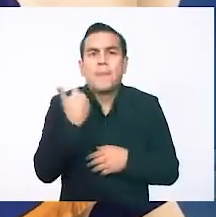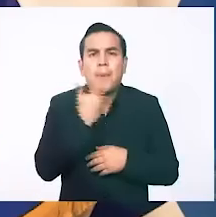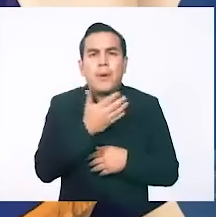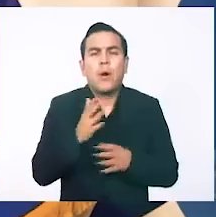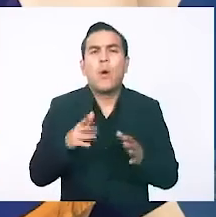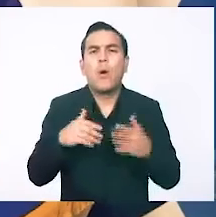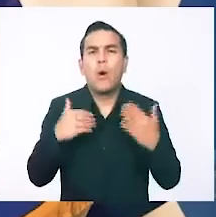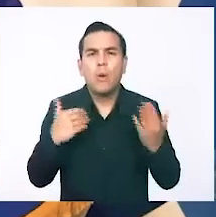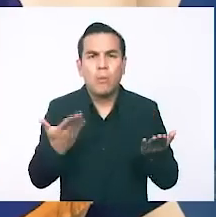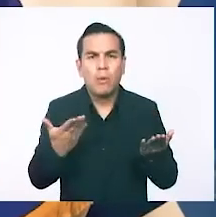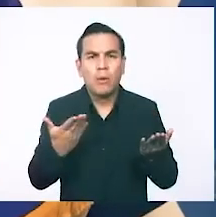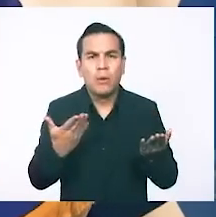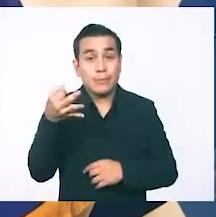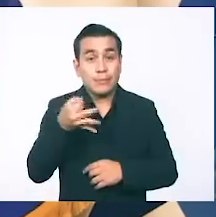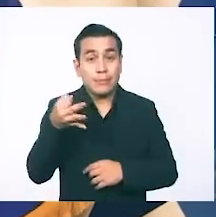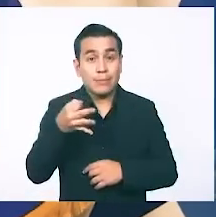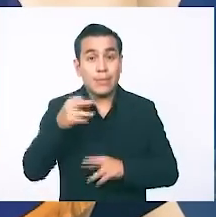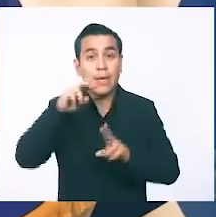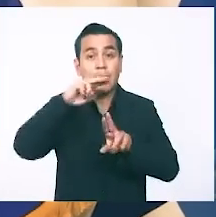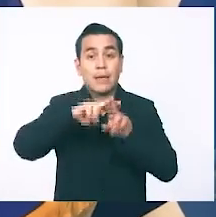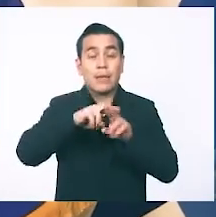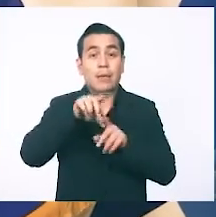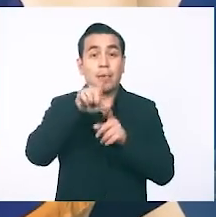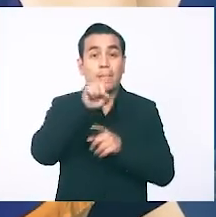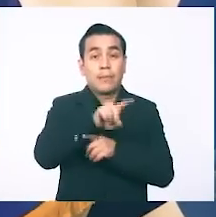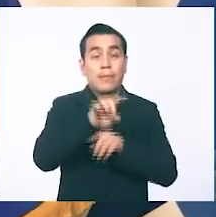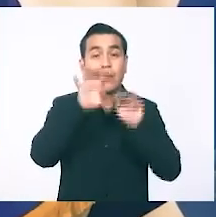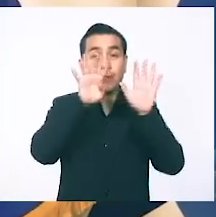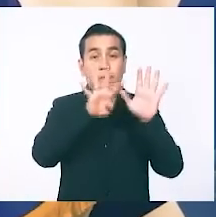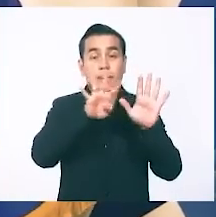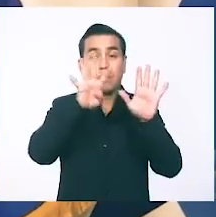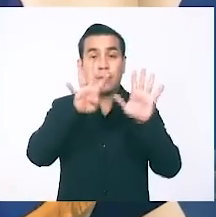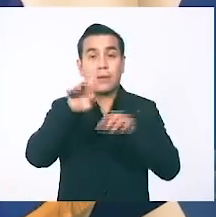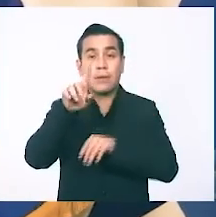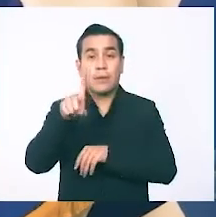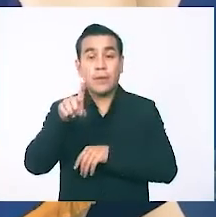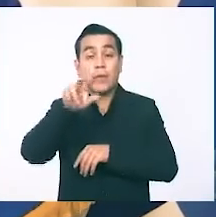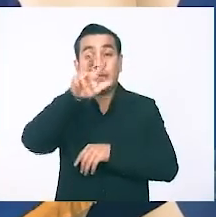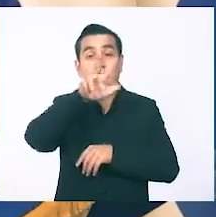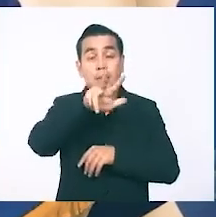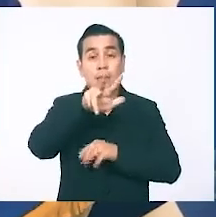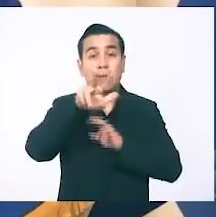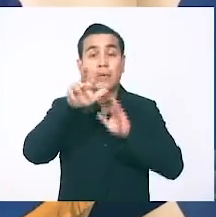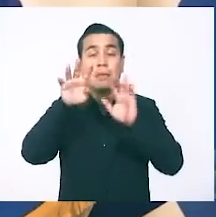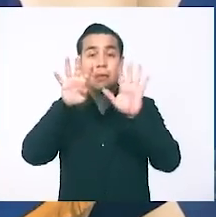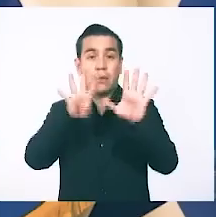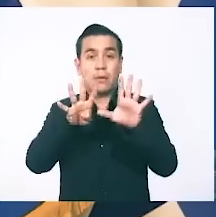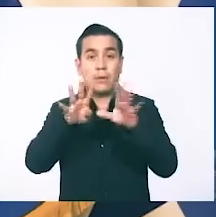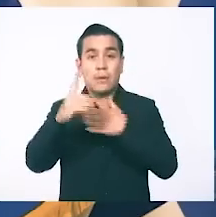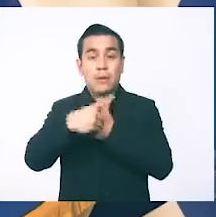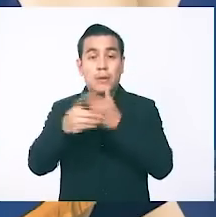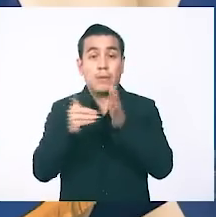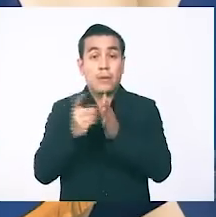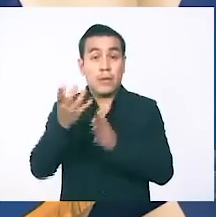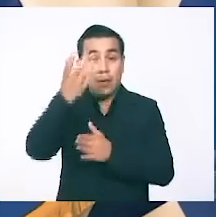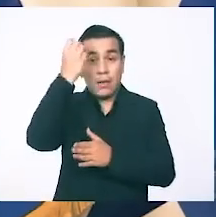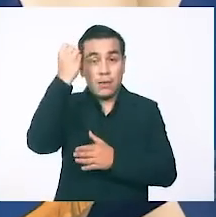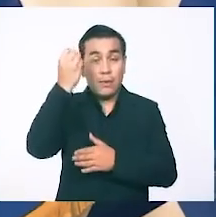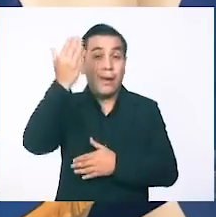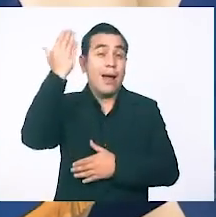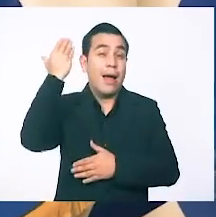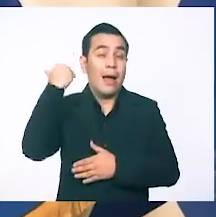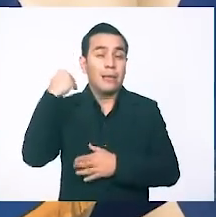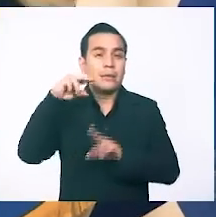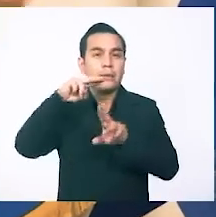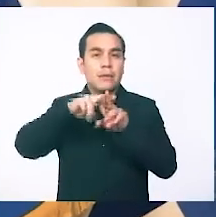explique por qué las condenas. En 1991, Arena obtuvo 39 diputados. Y nunca nadie, en ningún